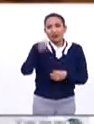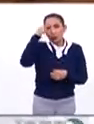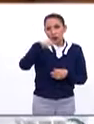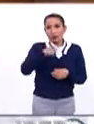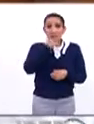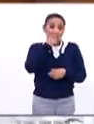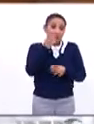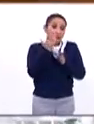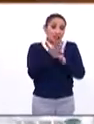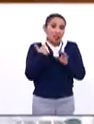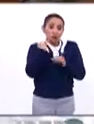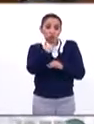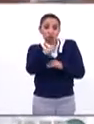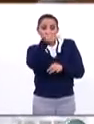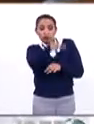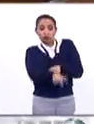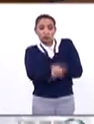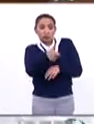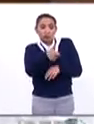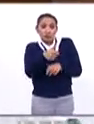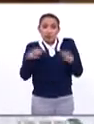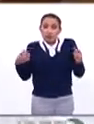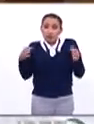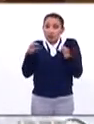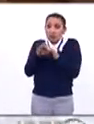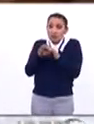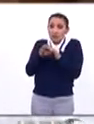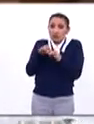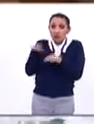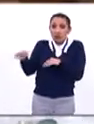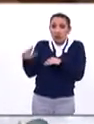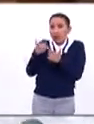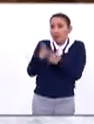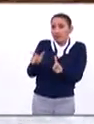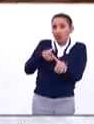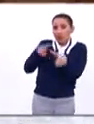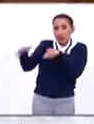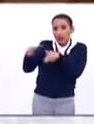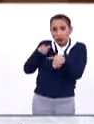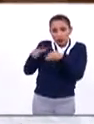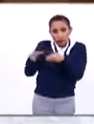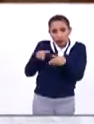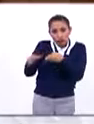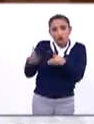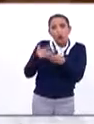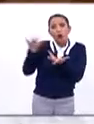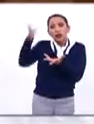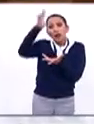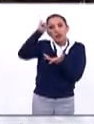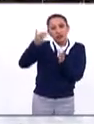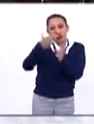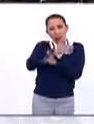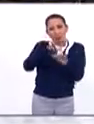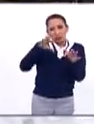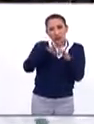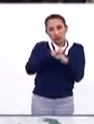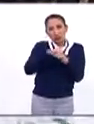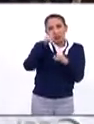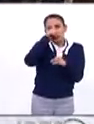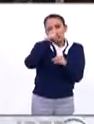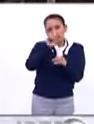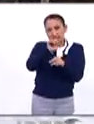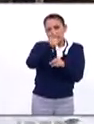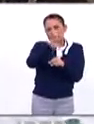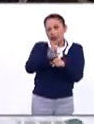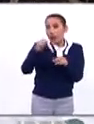eso habla también de una postura alineada pues al libre mercado, al menos el convenio que hizo la Secretaría